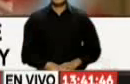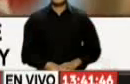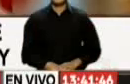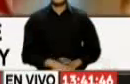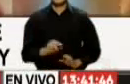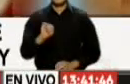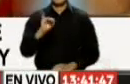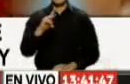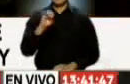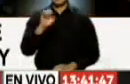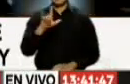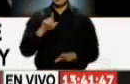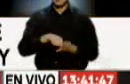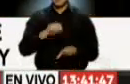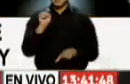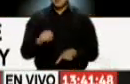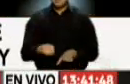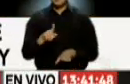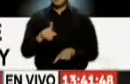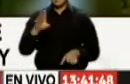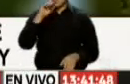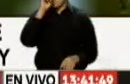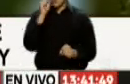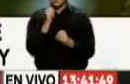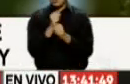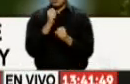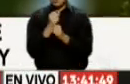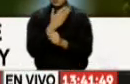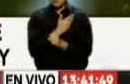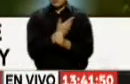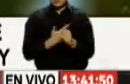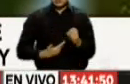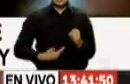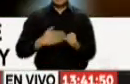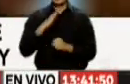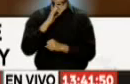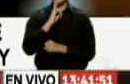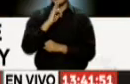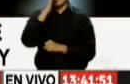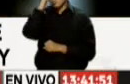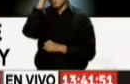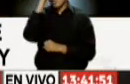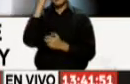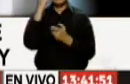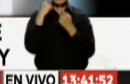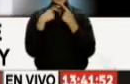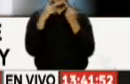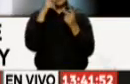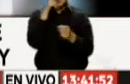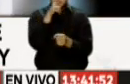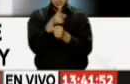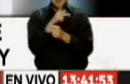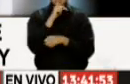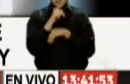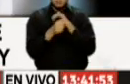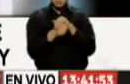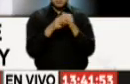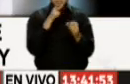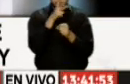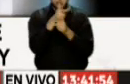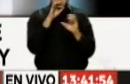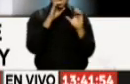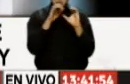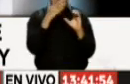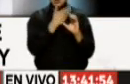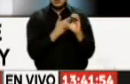Michael Cohen, abogado que trabajó por muchos años con el presidente de Estados Unidos, Donald Trump, habría grabado en secreto una conversación